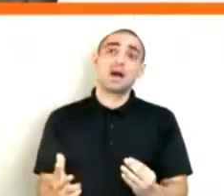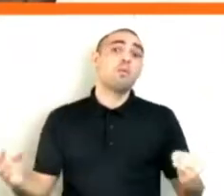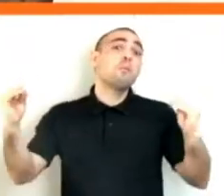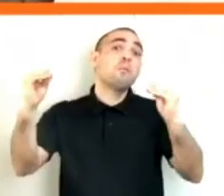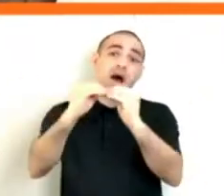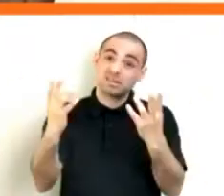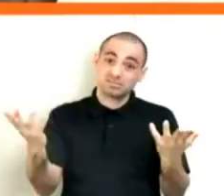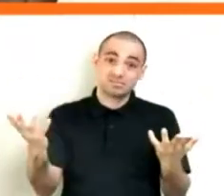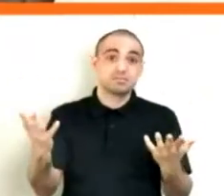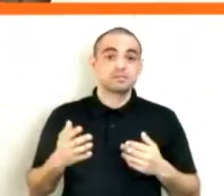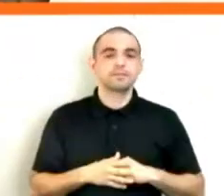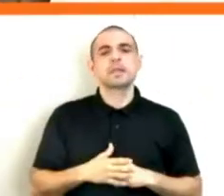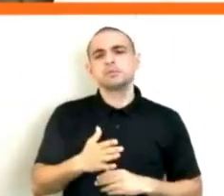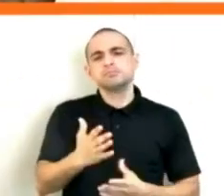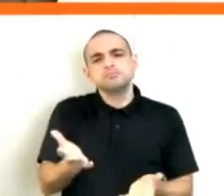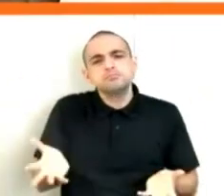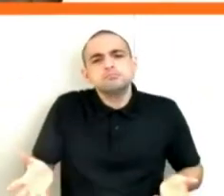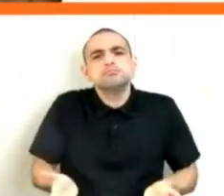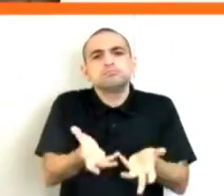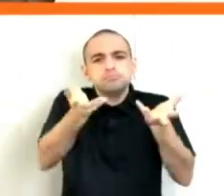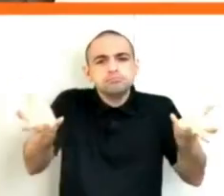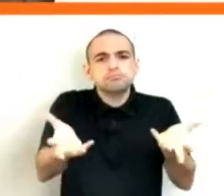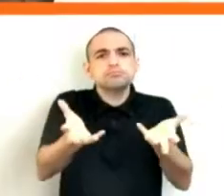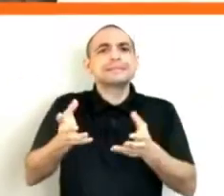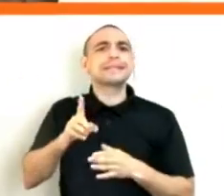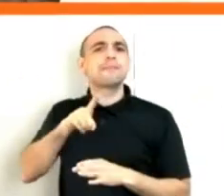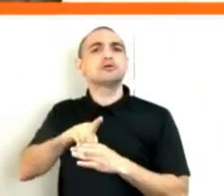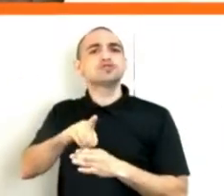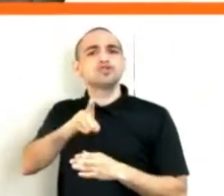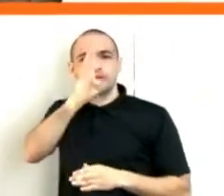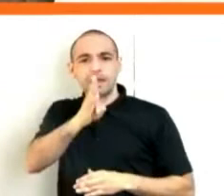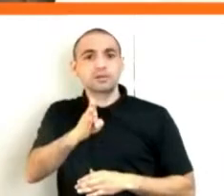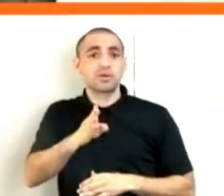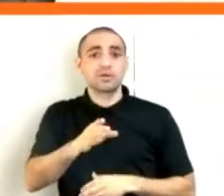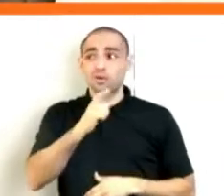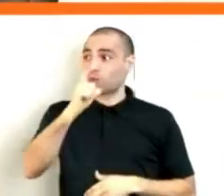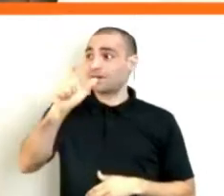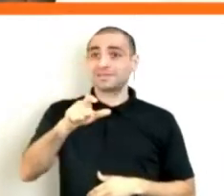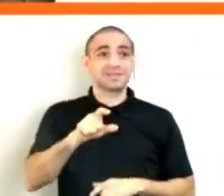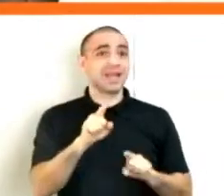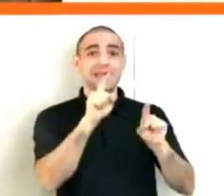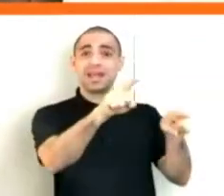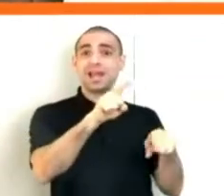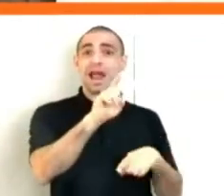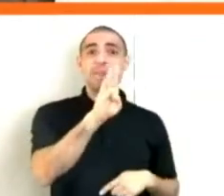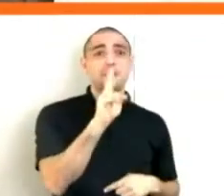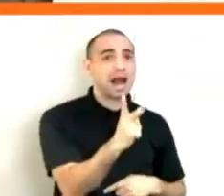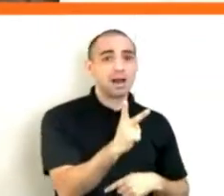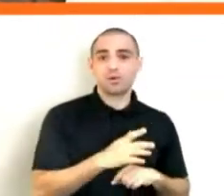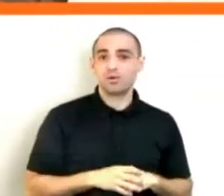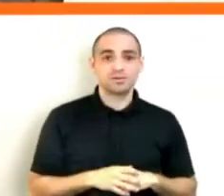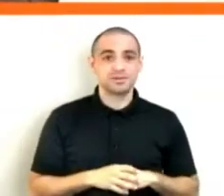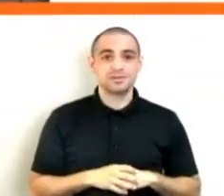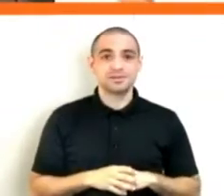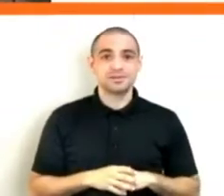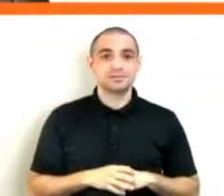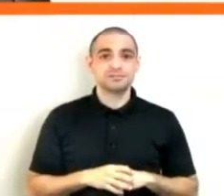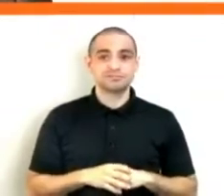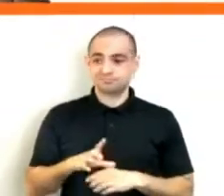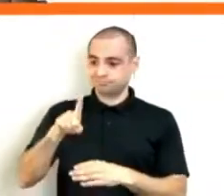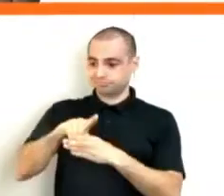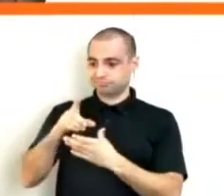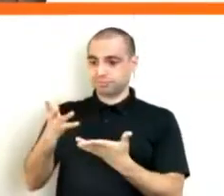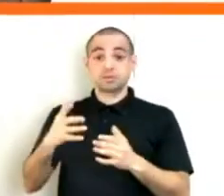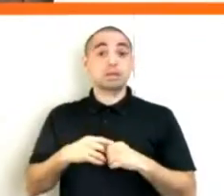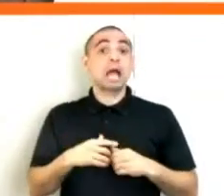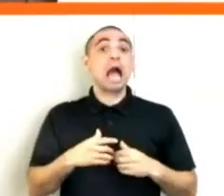se acoja a depósito directo, es una forma segura, no tiene que ir a ningún banco a cambiar ningún cheque, se evita que también alguien pueda robar el